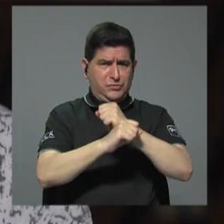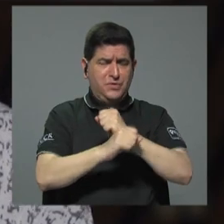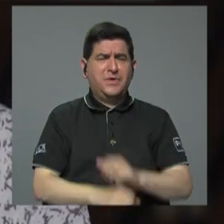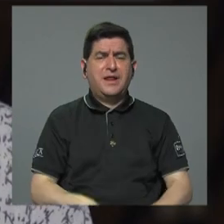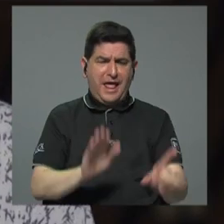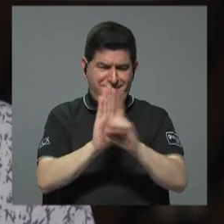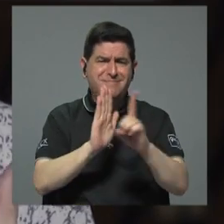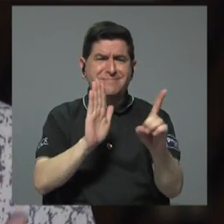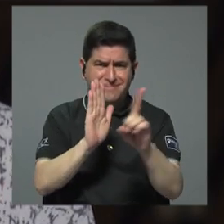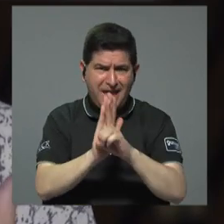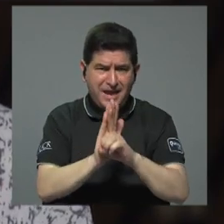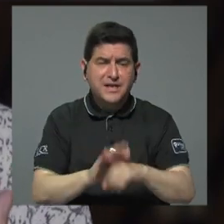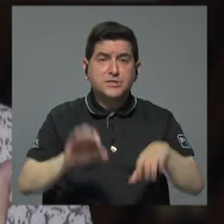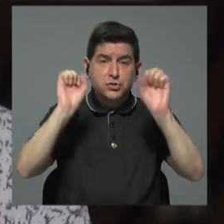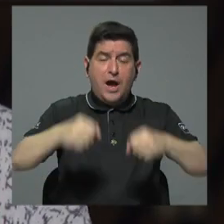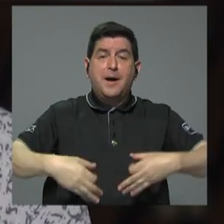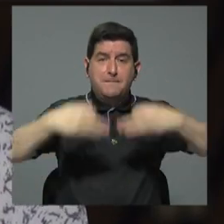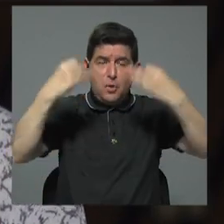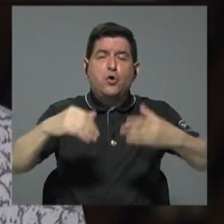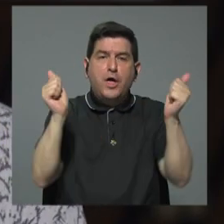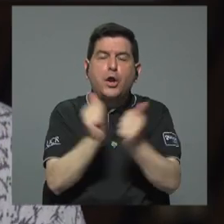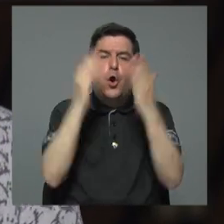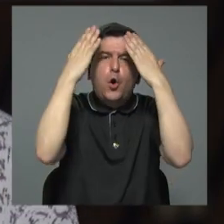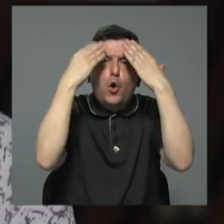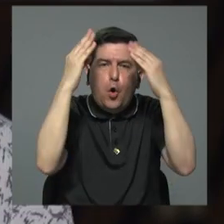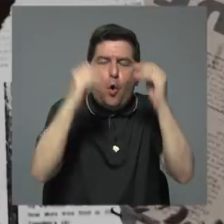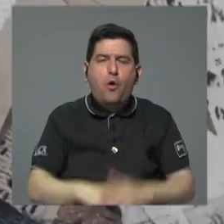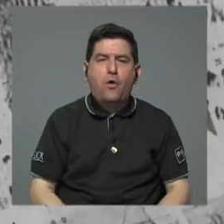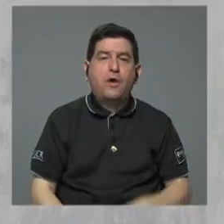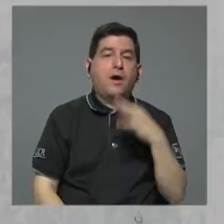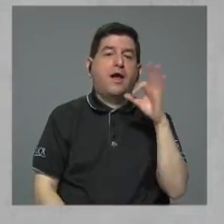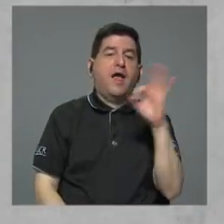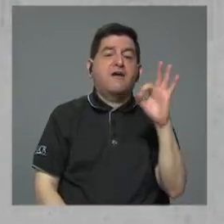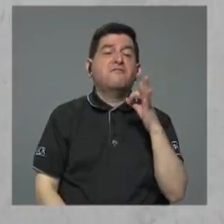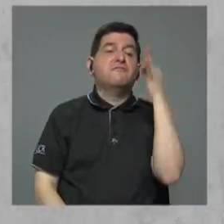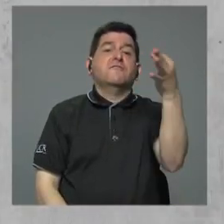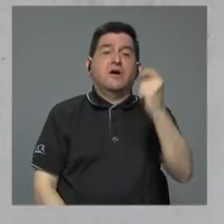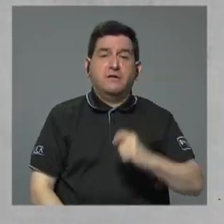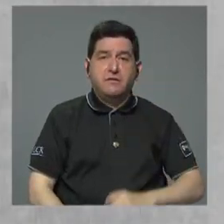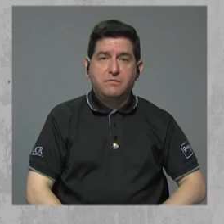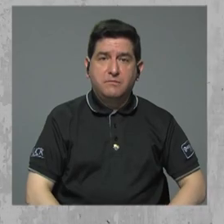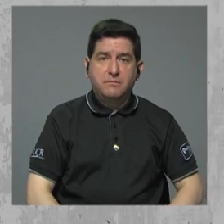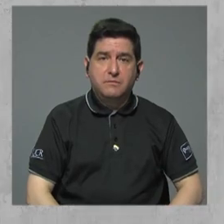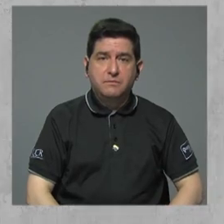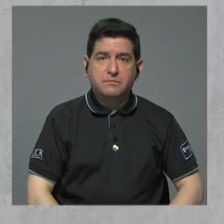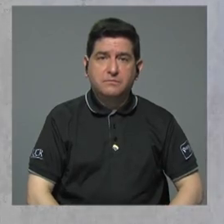nuestro derecho a tomar una decisión informada en febrero próximo.